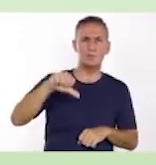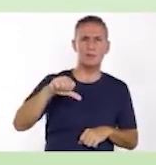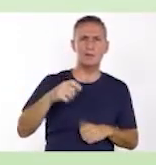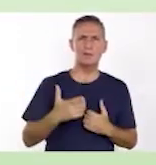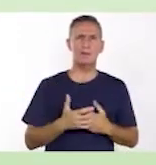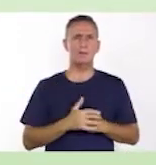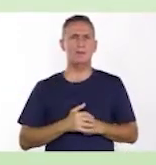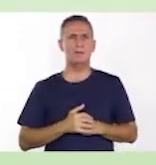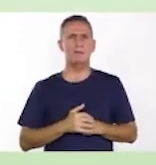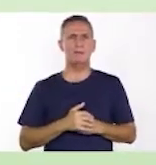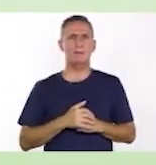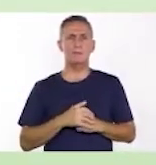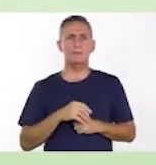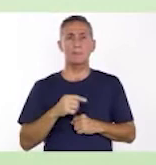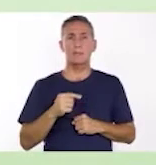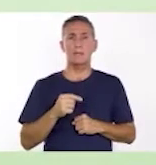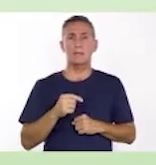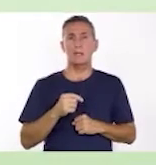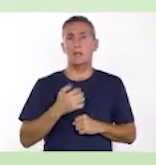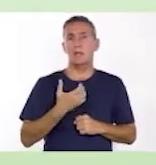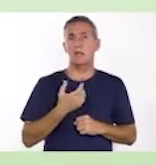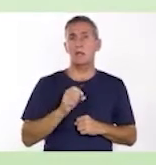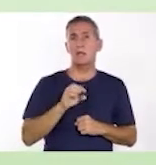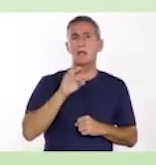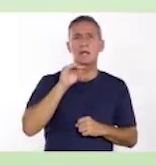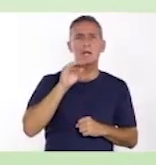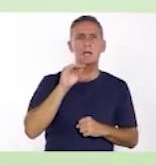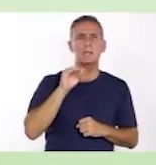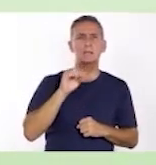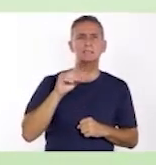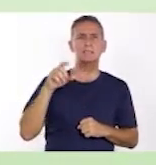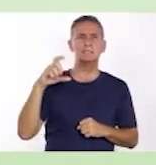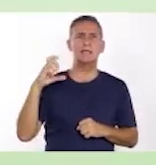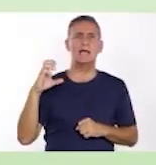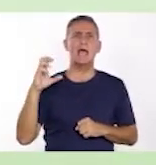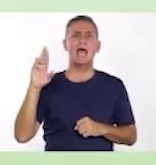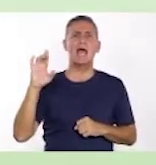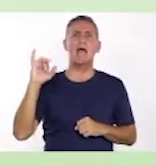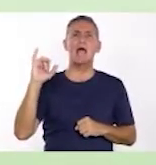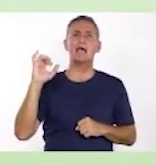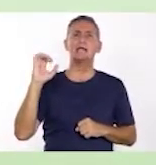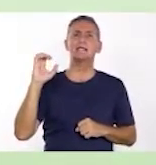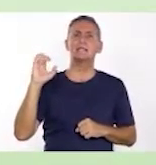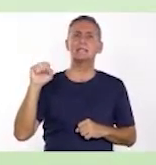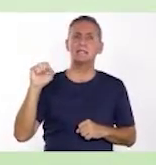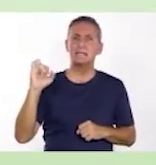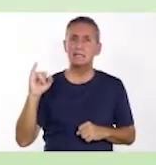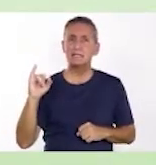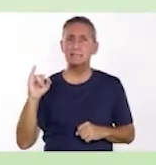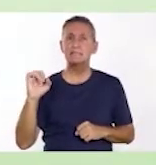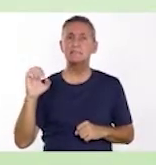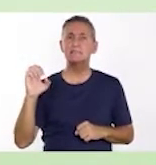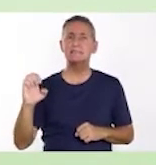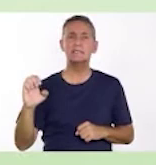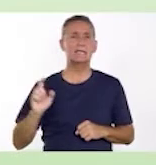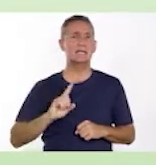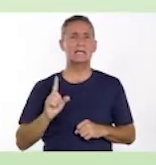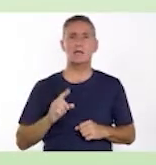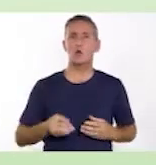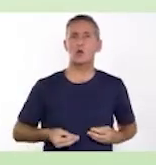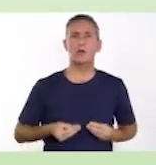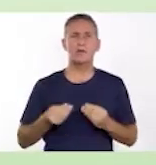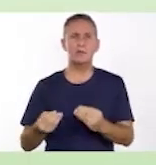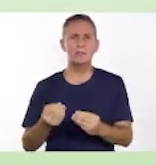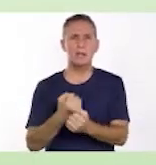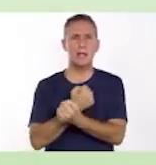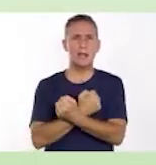un primer momento le dice a Crise que no le va a entregar su esclava. Y ahí es donde